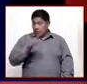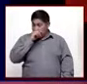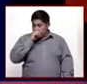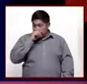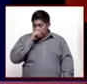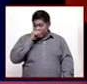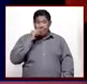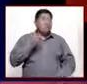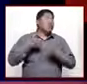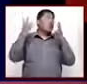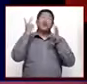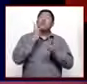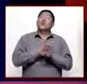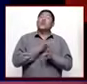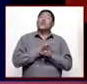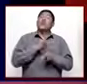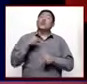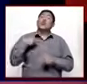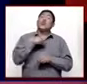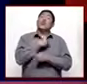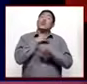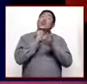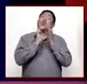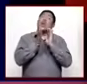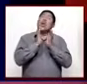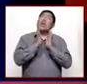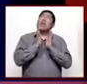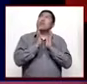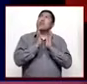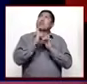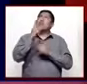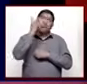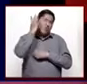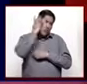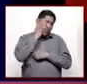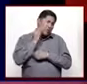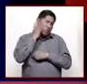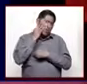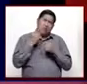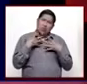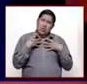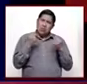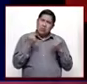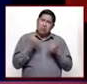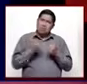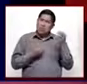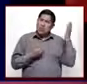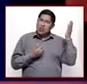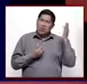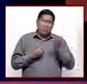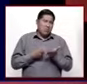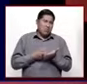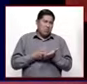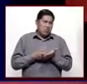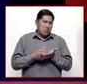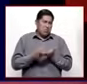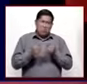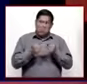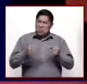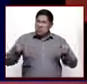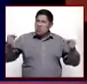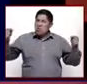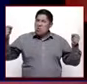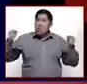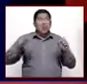Y tenga mucho cuidado porque nosotros hemos hablado con un experto en salud y señala que este denominado pelo vivo, que viene a ser un